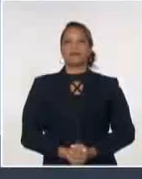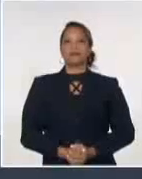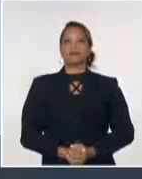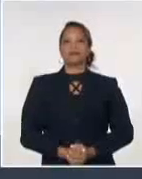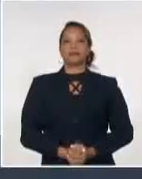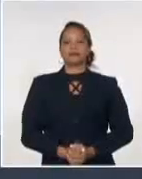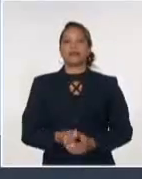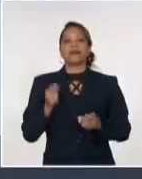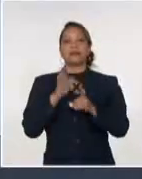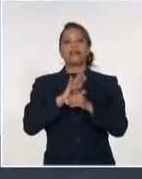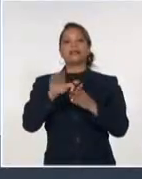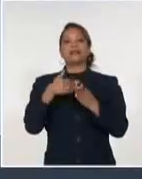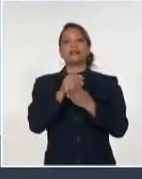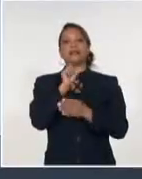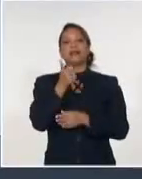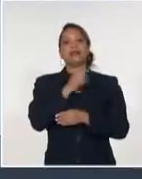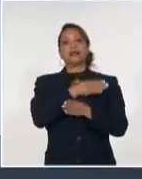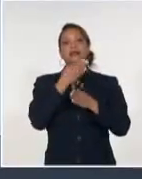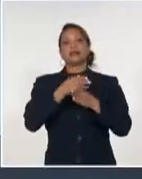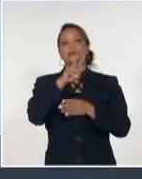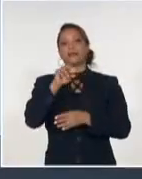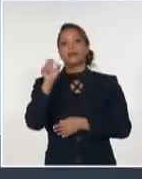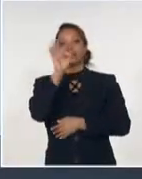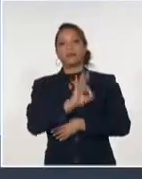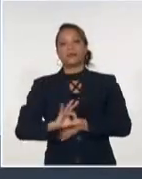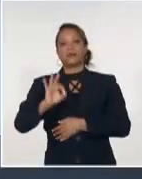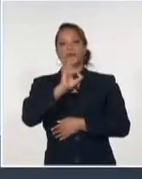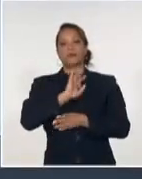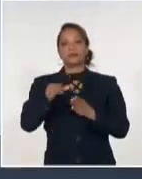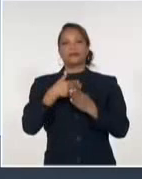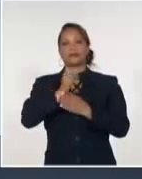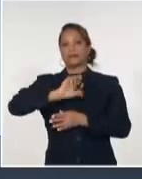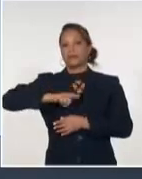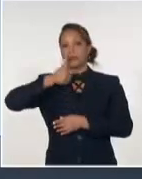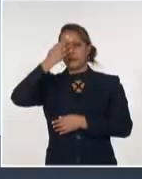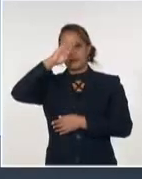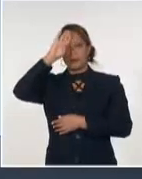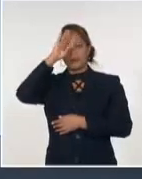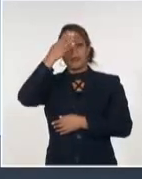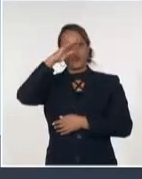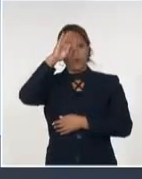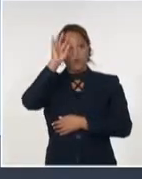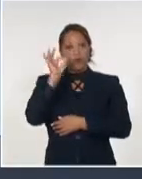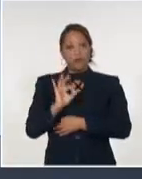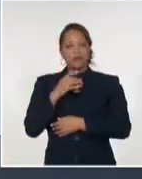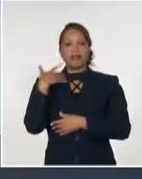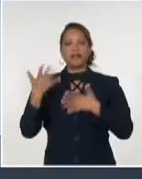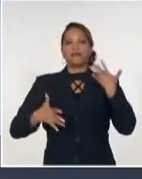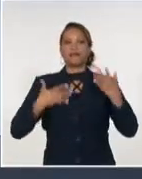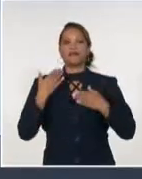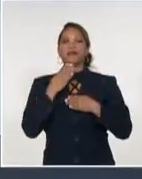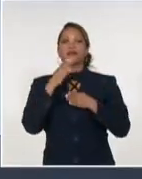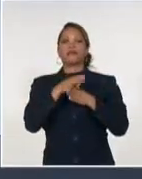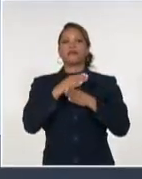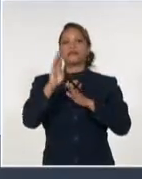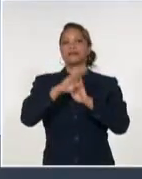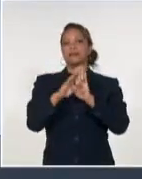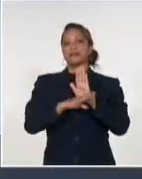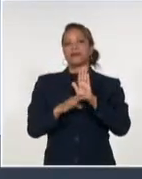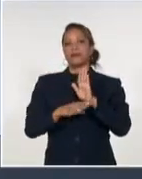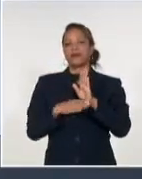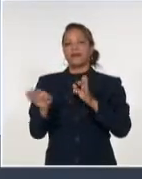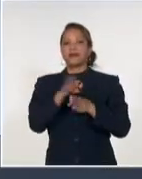Desde el día 10 y hasta el viernes 20 de octubre, Día de la Cultura Cubana, la nación toda disfrutó de un amplio programa de actividades